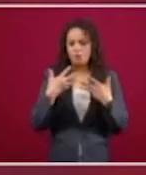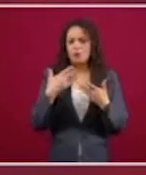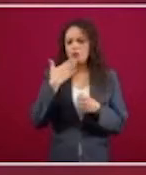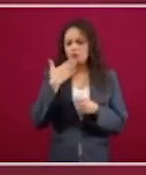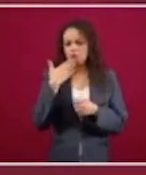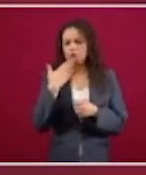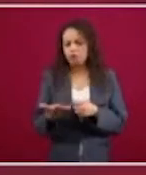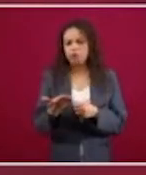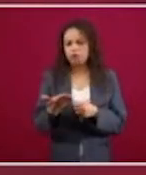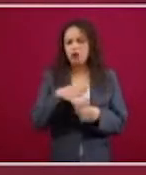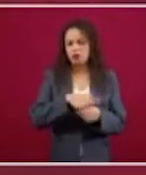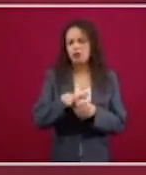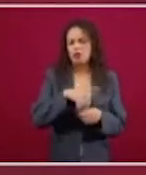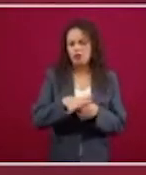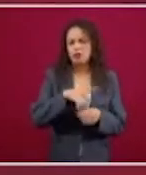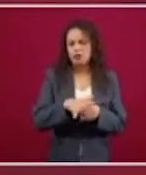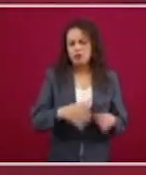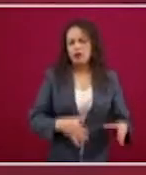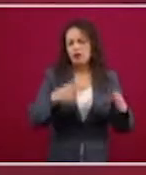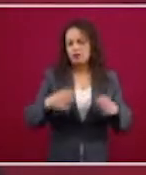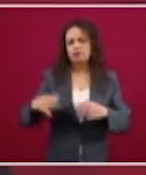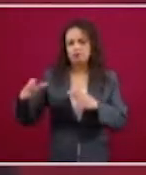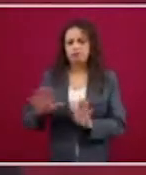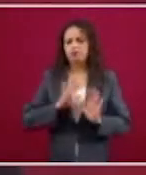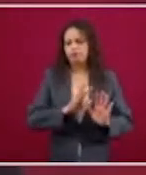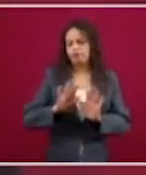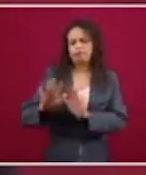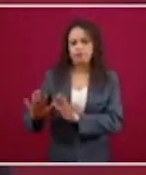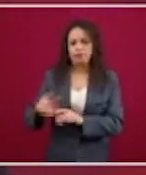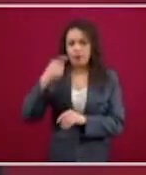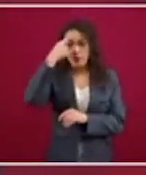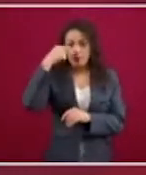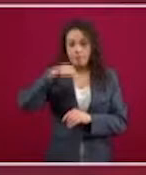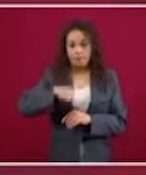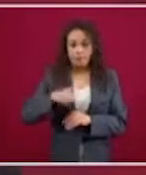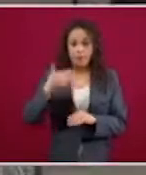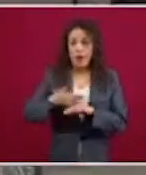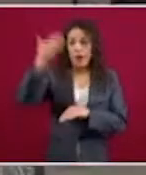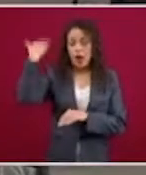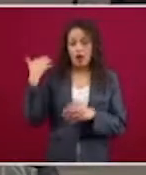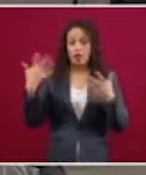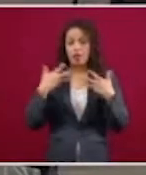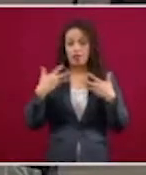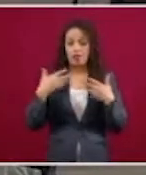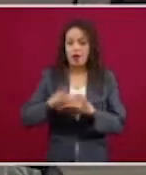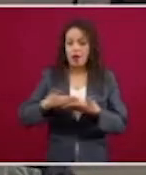capacidad suficiente, es decir, para las condiciones que veníamos operando.